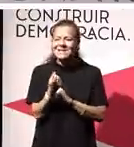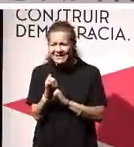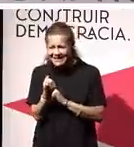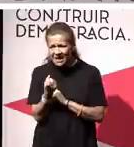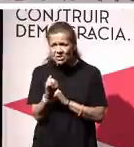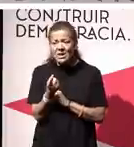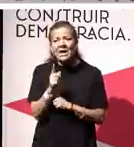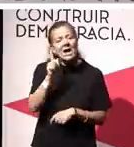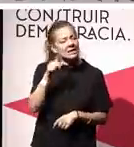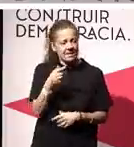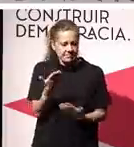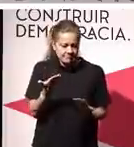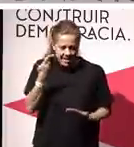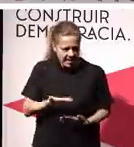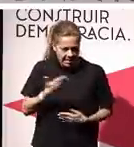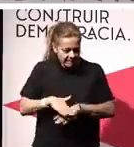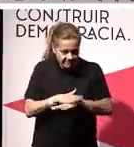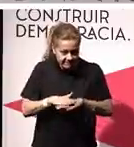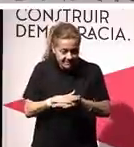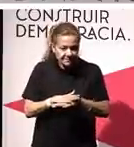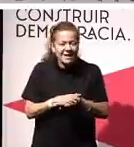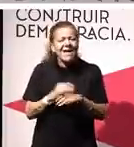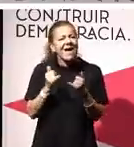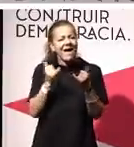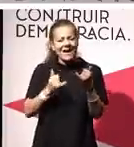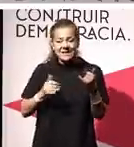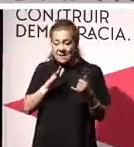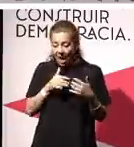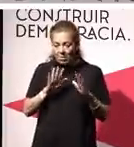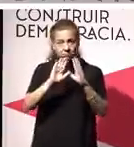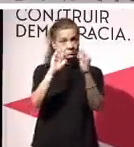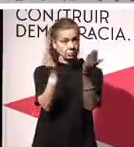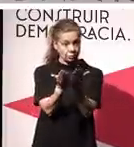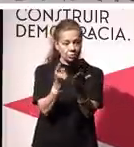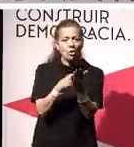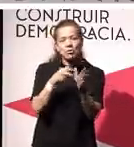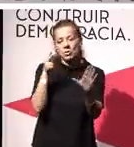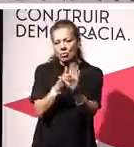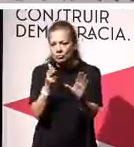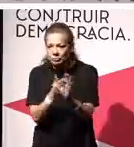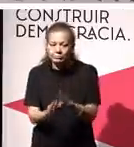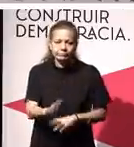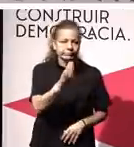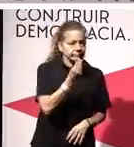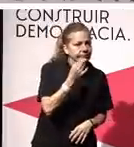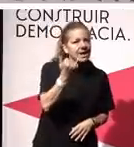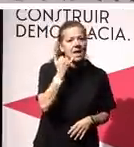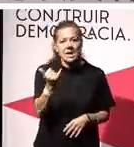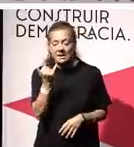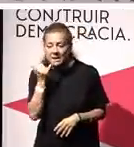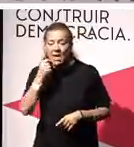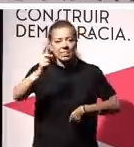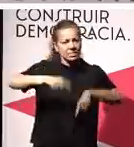son absolutamente imprescindibles. La oleada de crisis que vivimos a nivel global, con los combustibles, los alimentos, la electricidad,